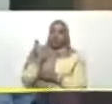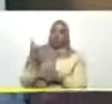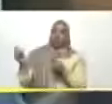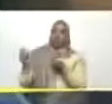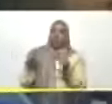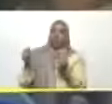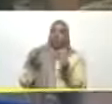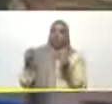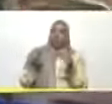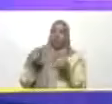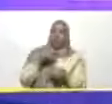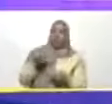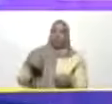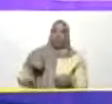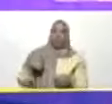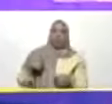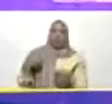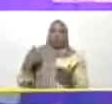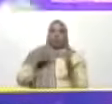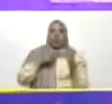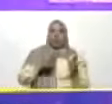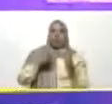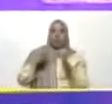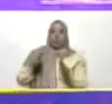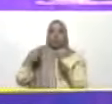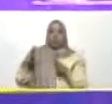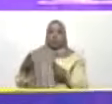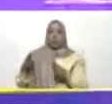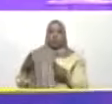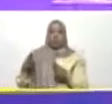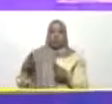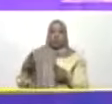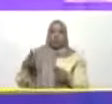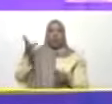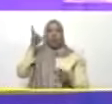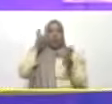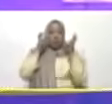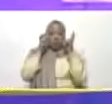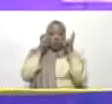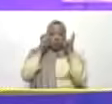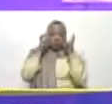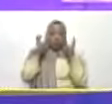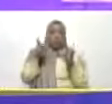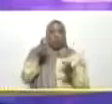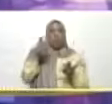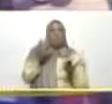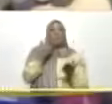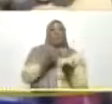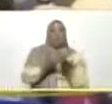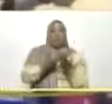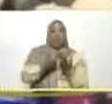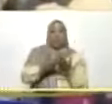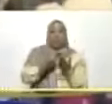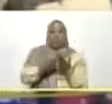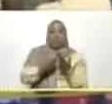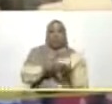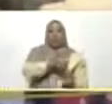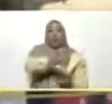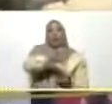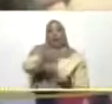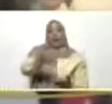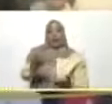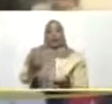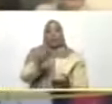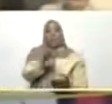construcción nosotros nos hemos organizado y hemos escuchado las propuestas de cada una de las